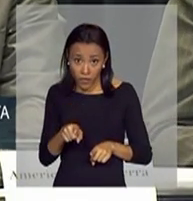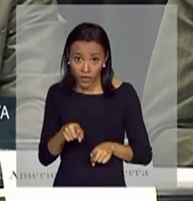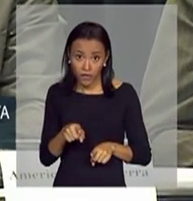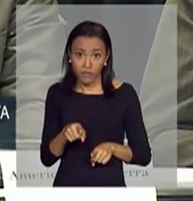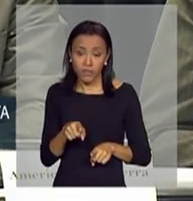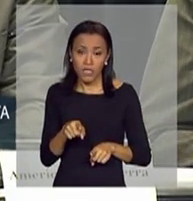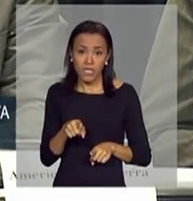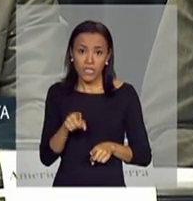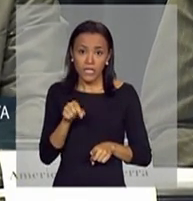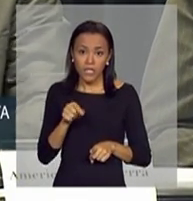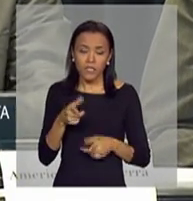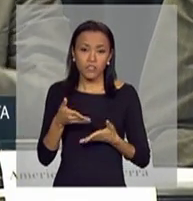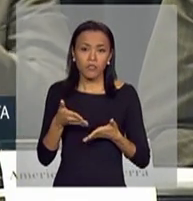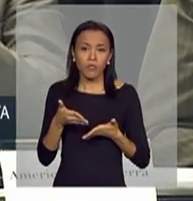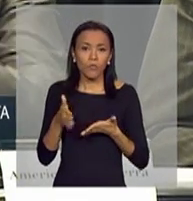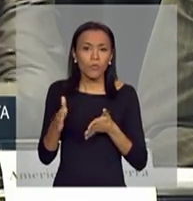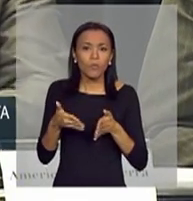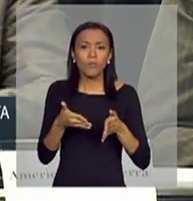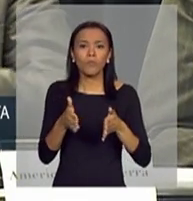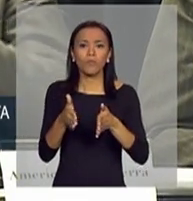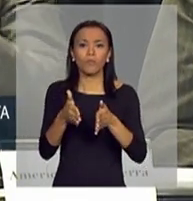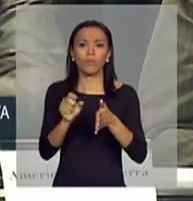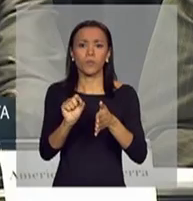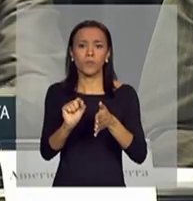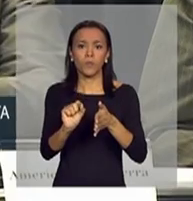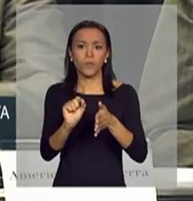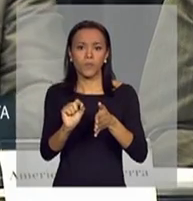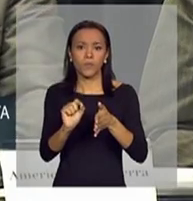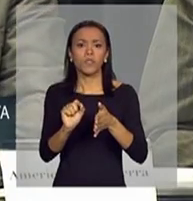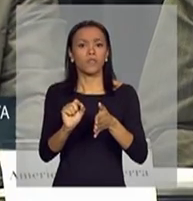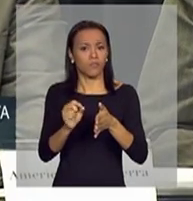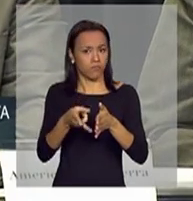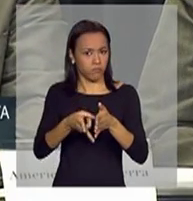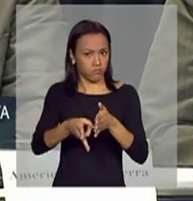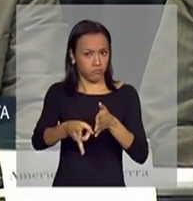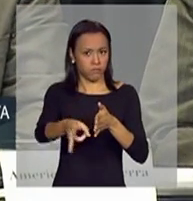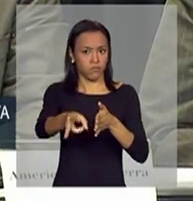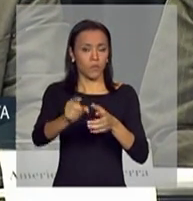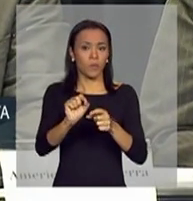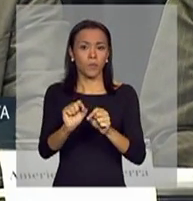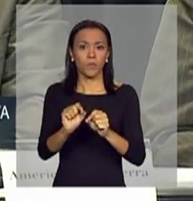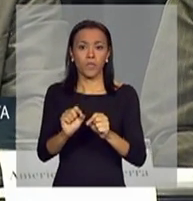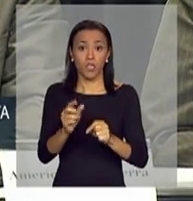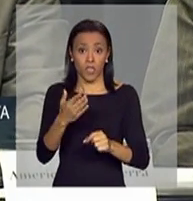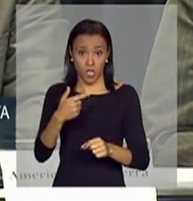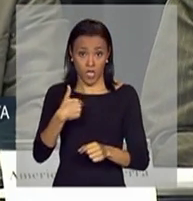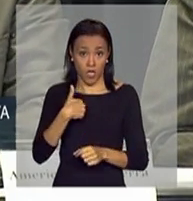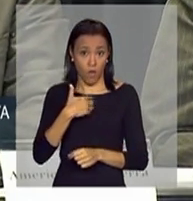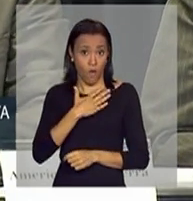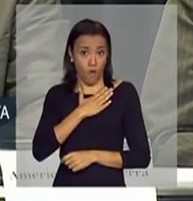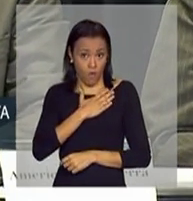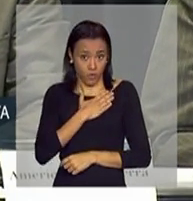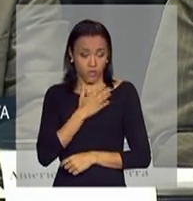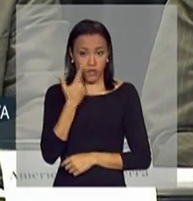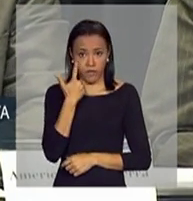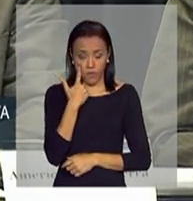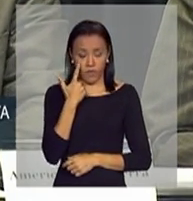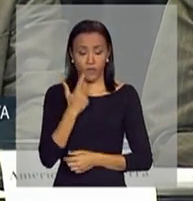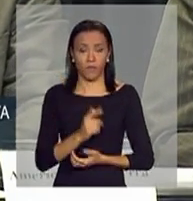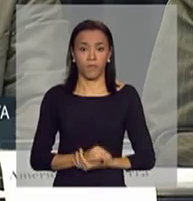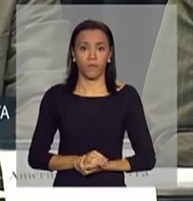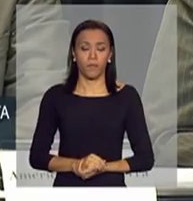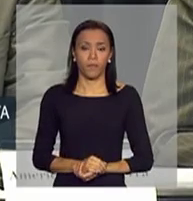camino que no se ha recorrido todavía, está en camino, pero al final sí nos gustaría ver aquellas